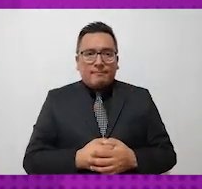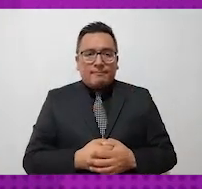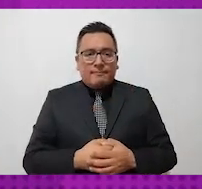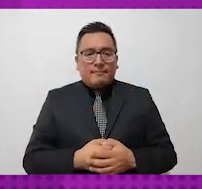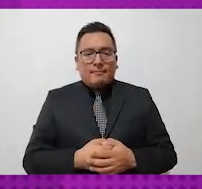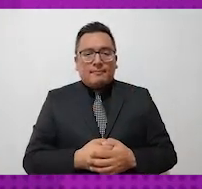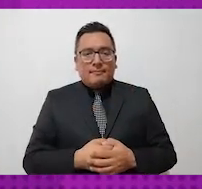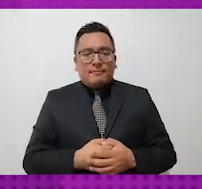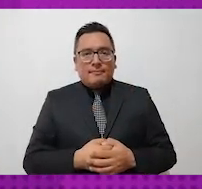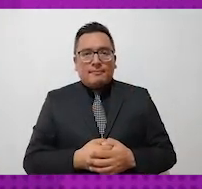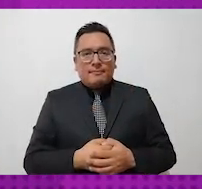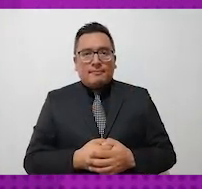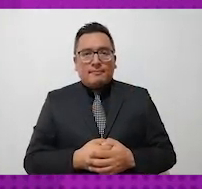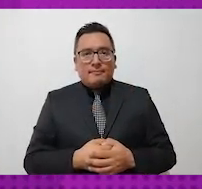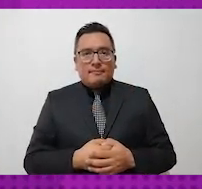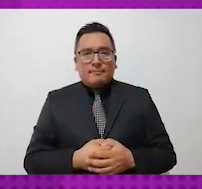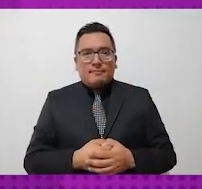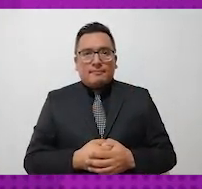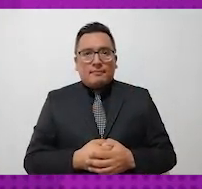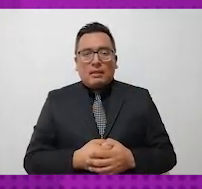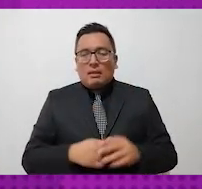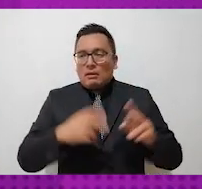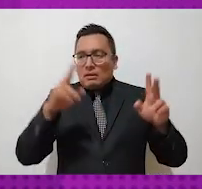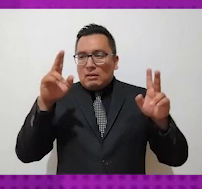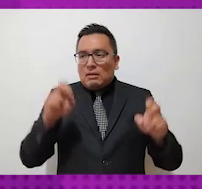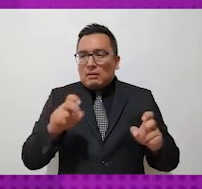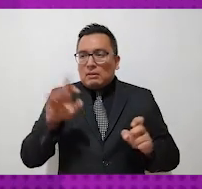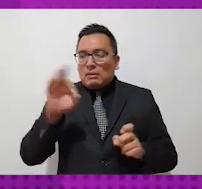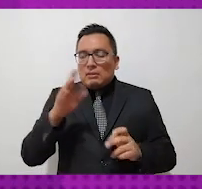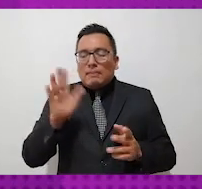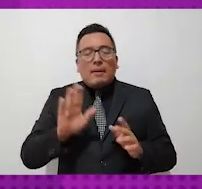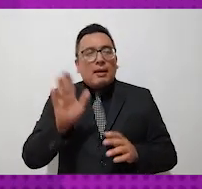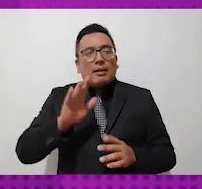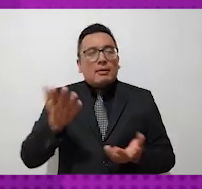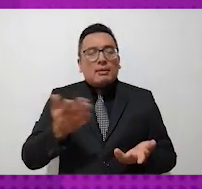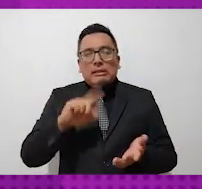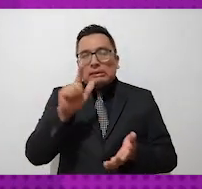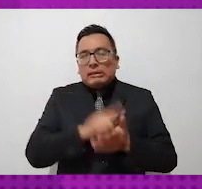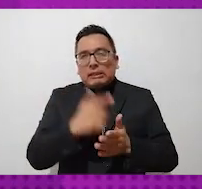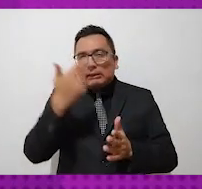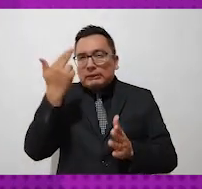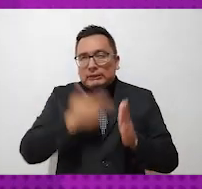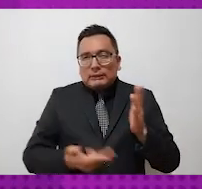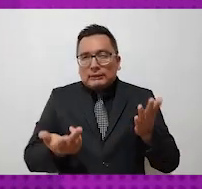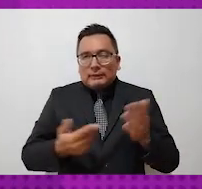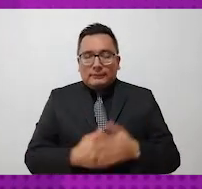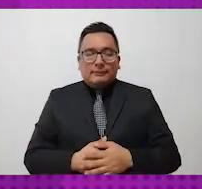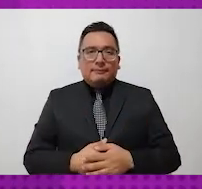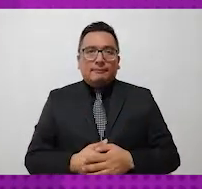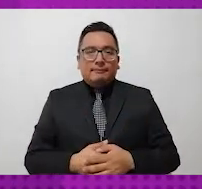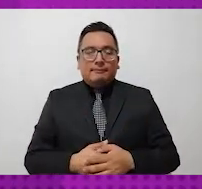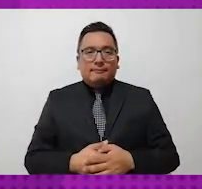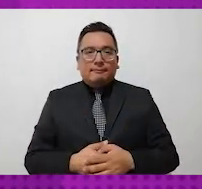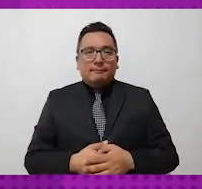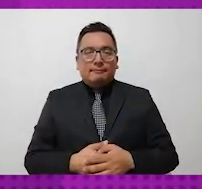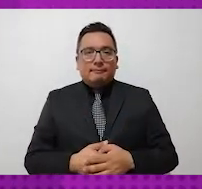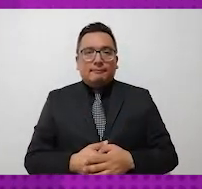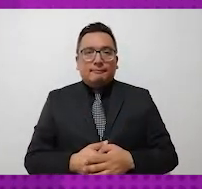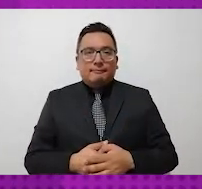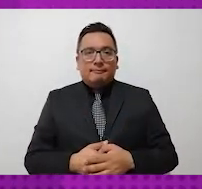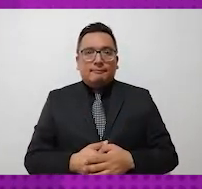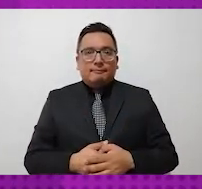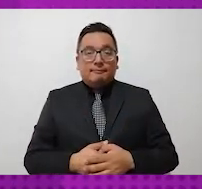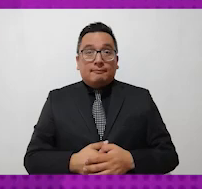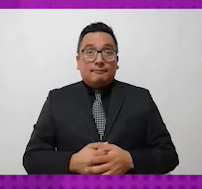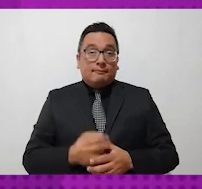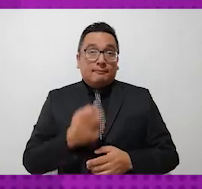los asuntos en donde no se está observando de manera correcta la Ley General de Responsabilidades Administrativas.